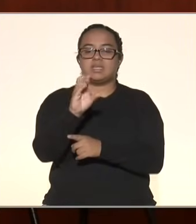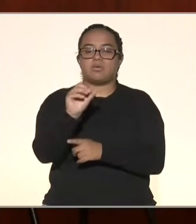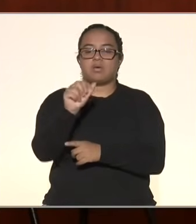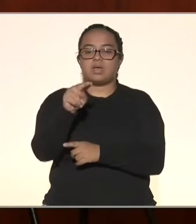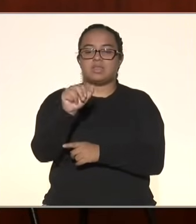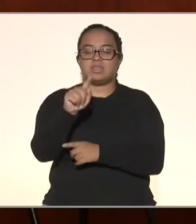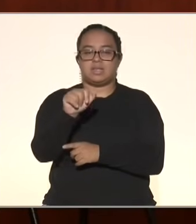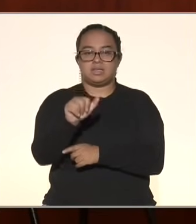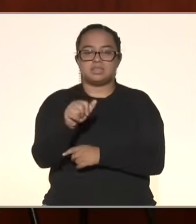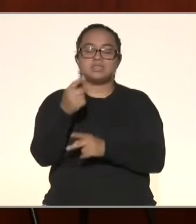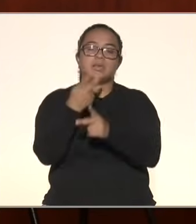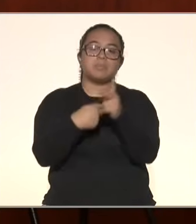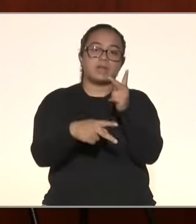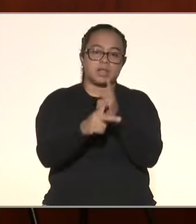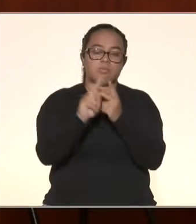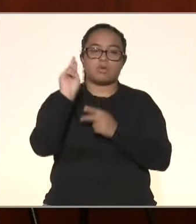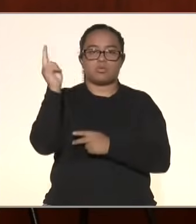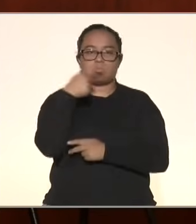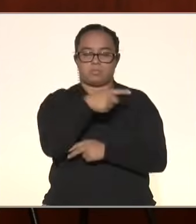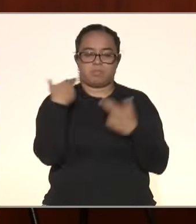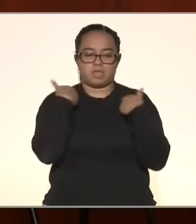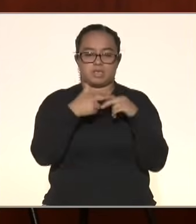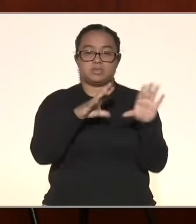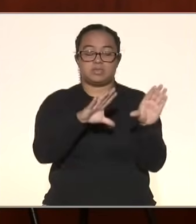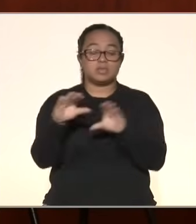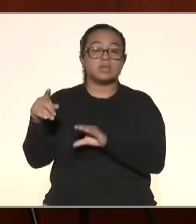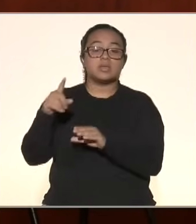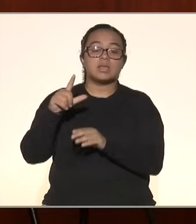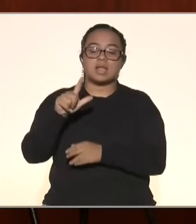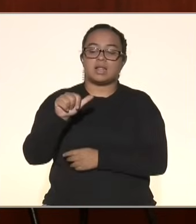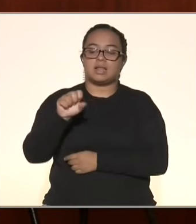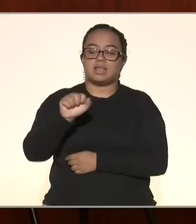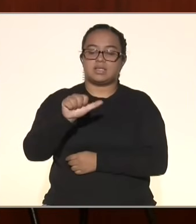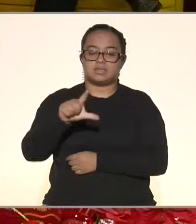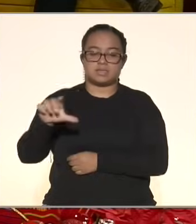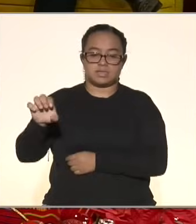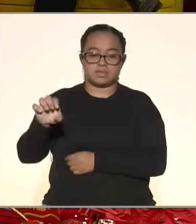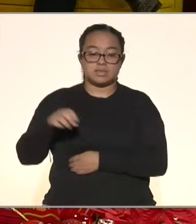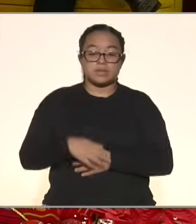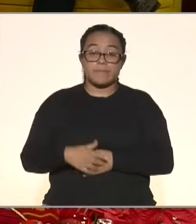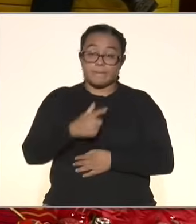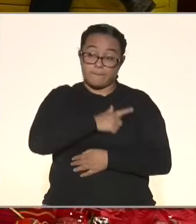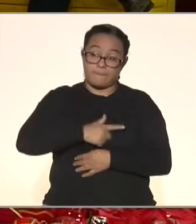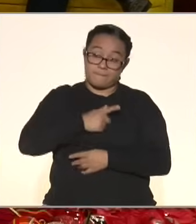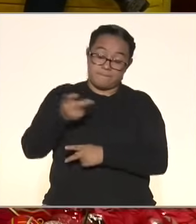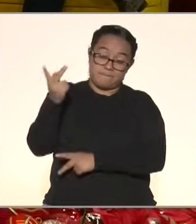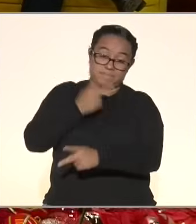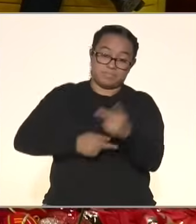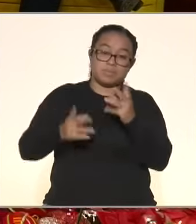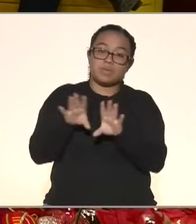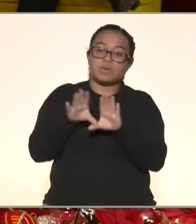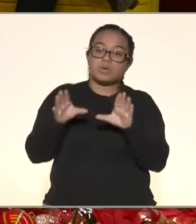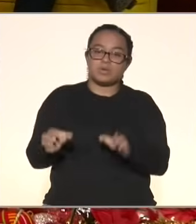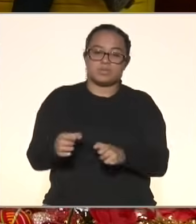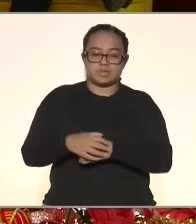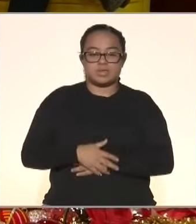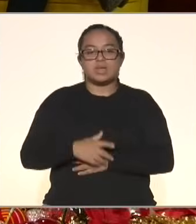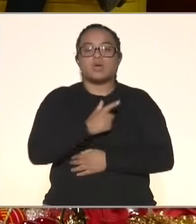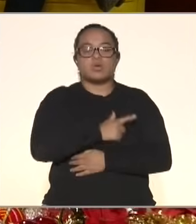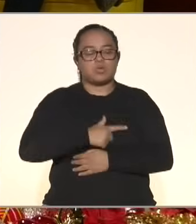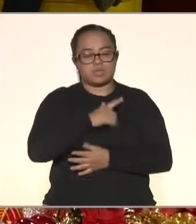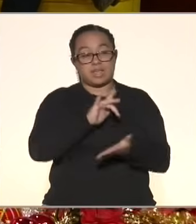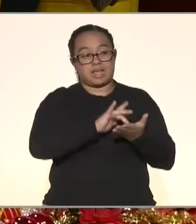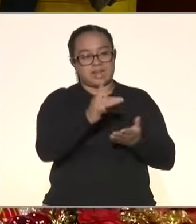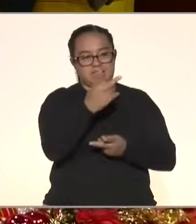en nivel medio superior y superior de la Universidad La Salle. Qué gusto tenerte por aquí, Cintia. ¿Cómo estás? Un gusto, gracias